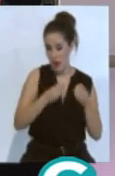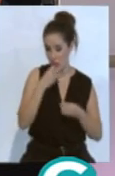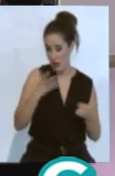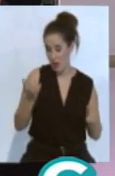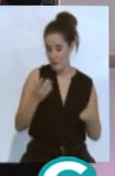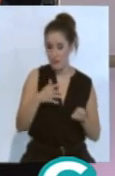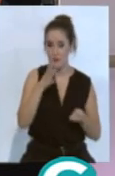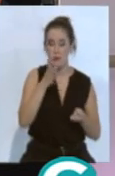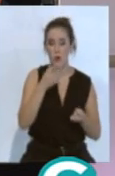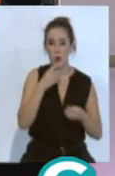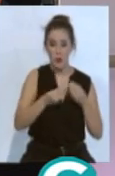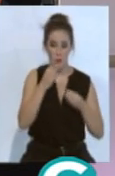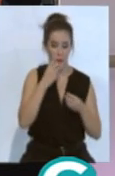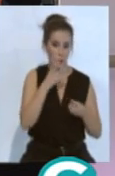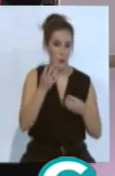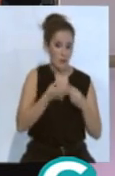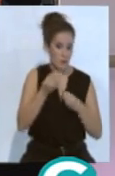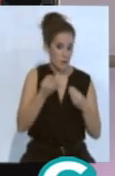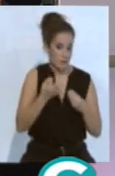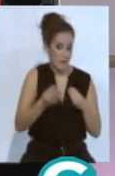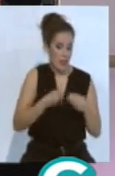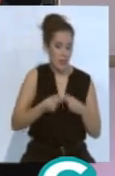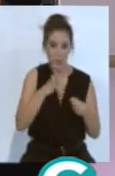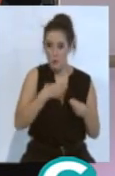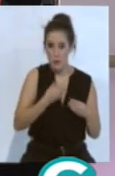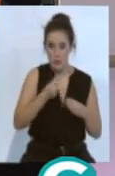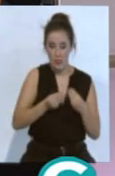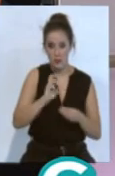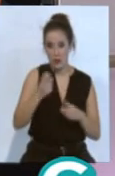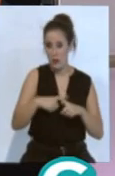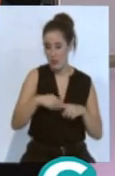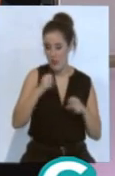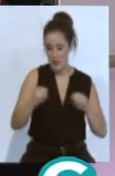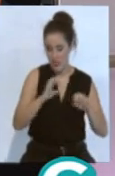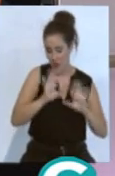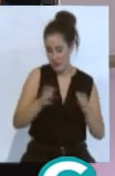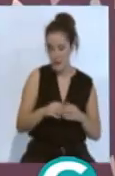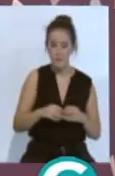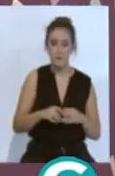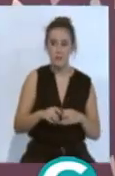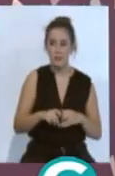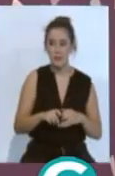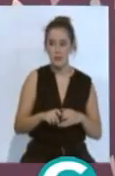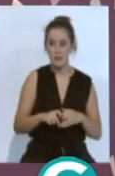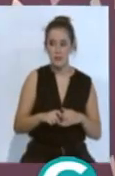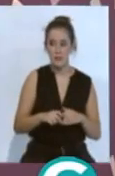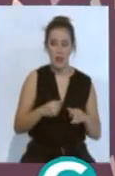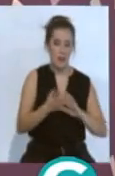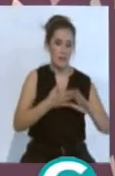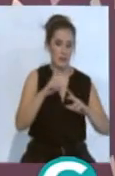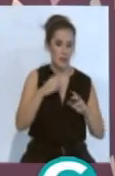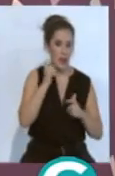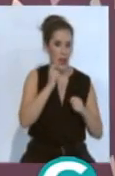porque quiero que lo hagamos bien porque tenemos que hacerlo, es que no podemos hacer otra cosa y defenderlo y demás. Pues hablar de ese ángel que tenía, ese cariño tan grande,